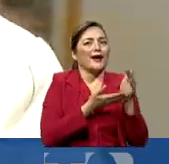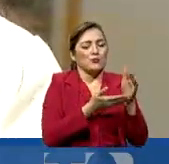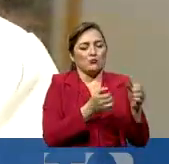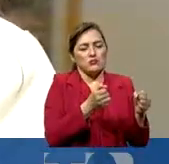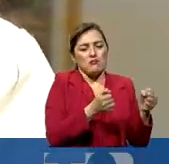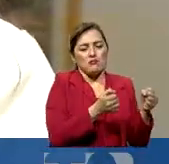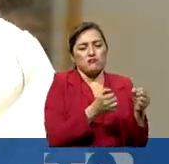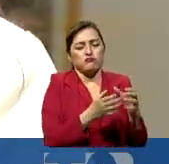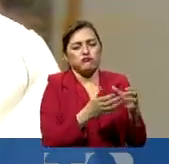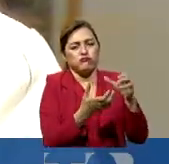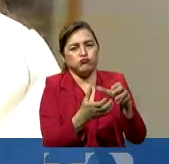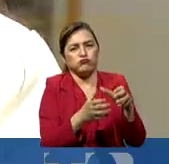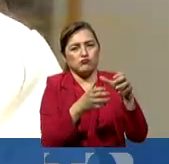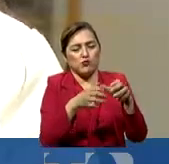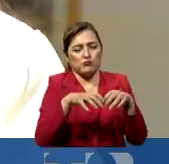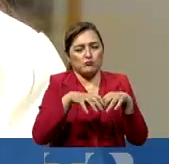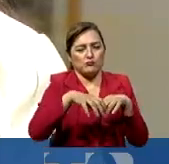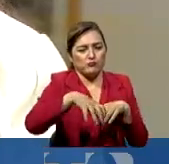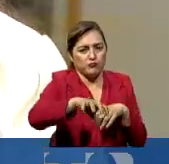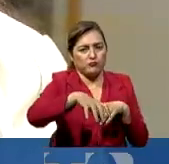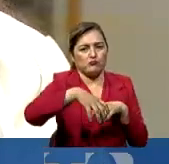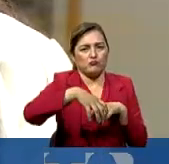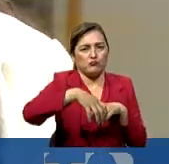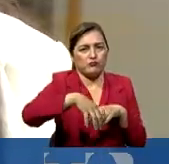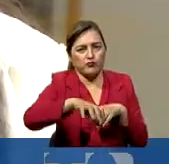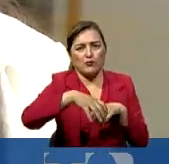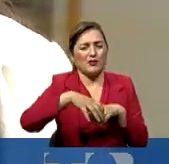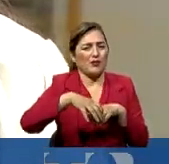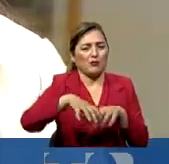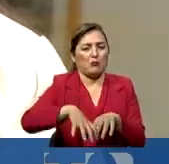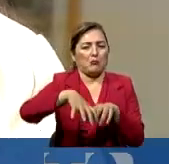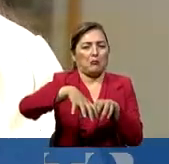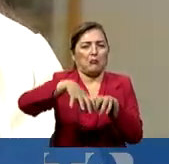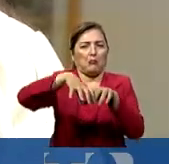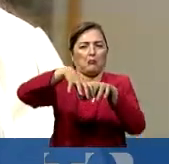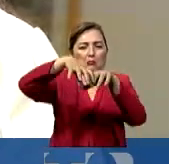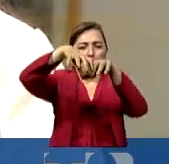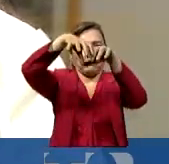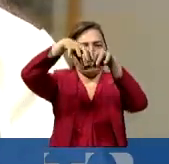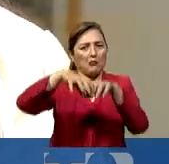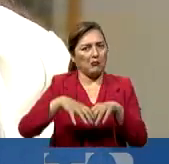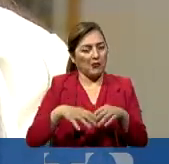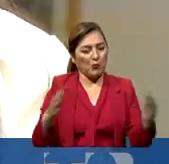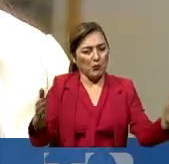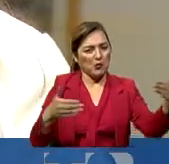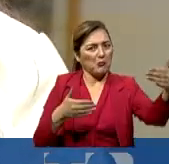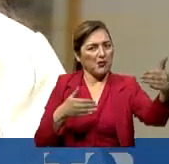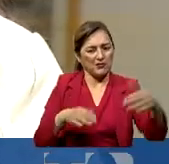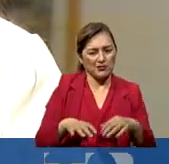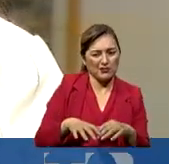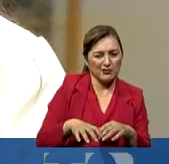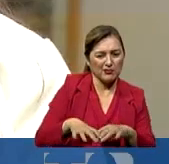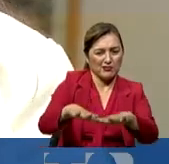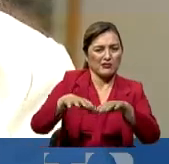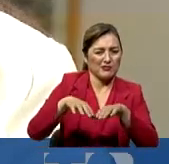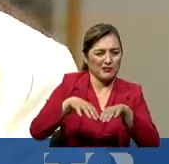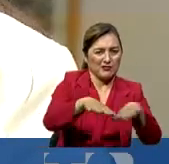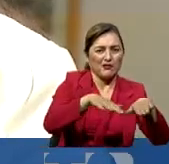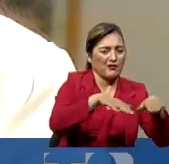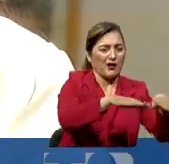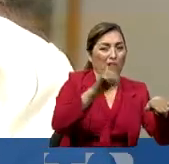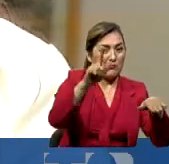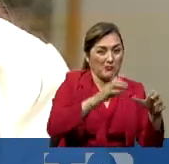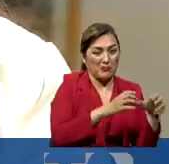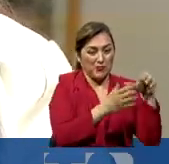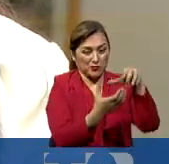está inhabilitado, haciendo que la basura se vaya acumulando de forma bastante complicada. Tomemos en cuenta que el cubeto